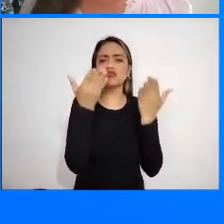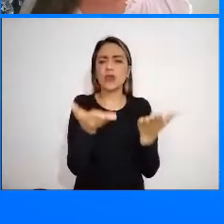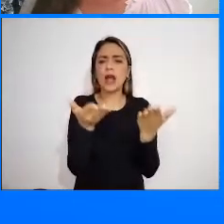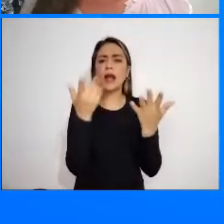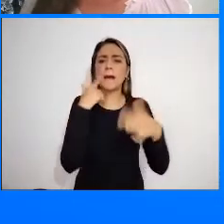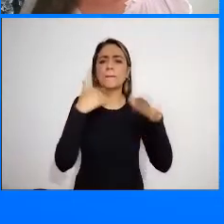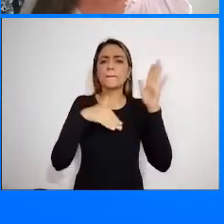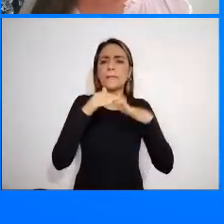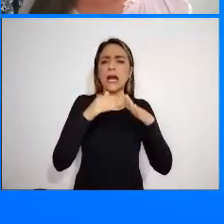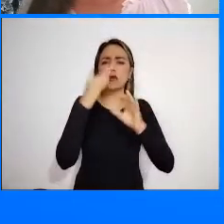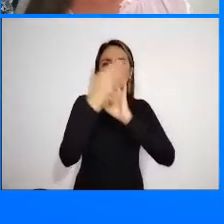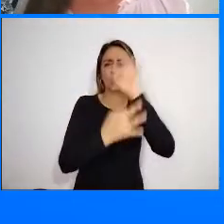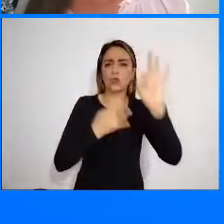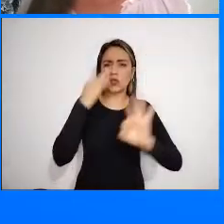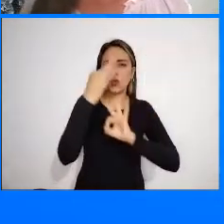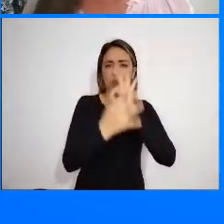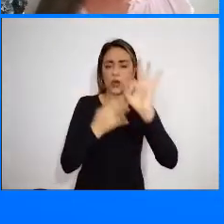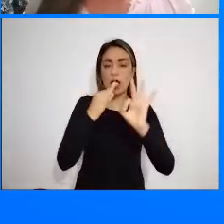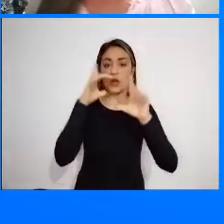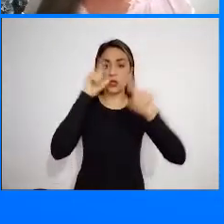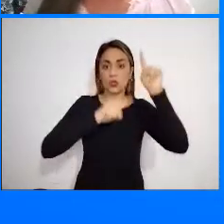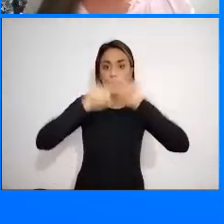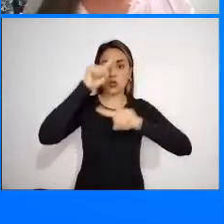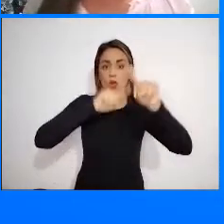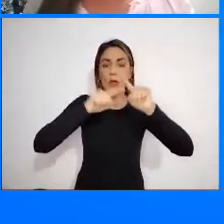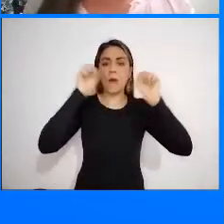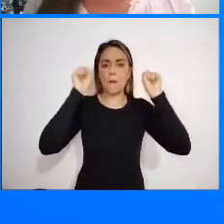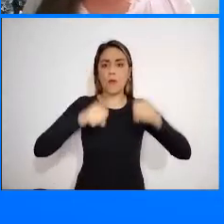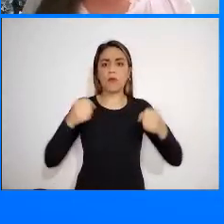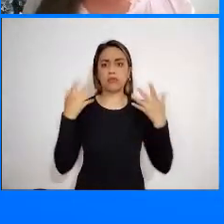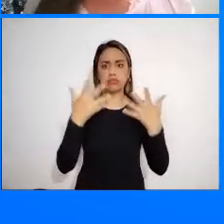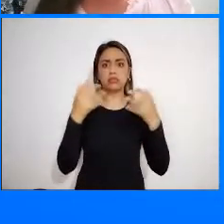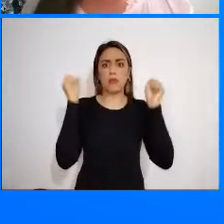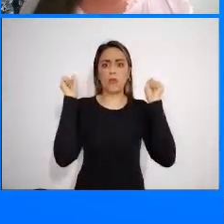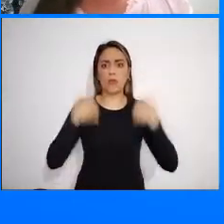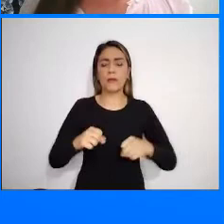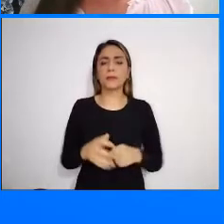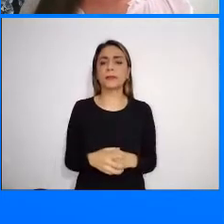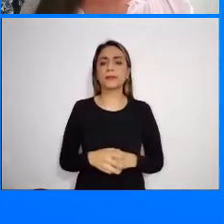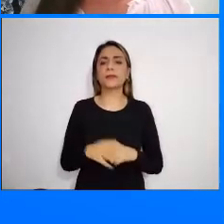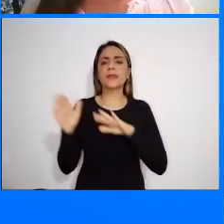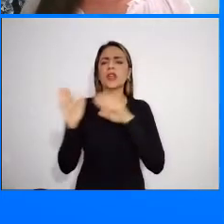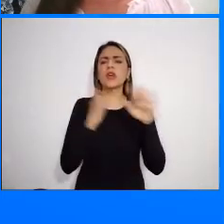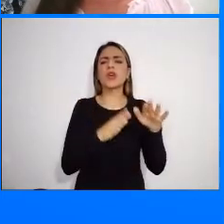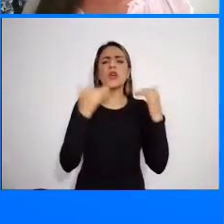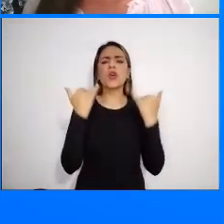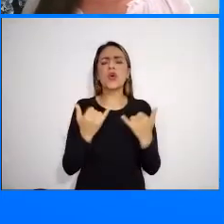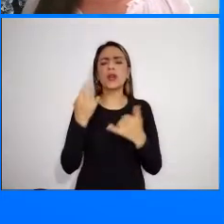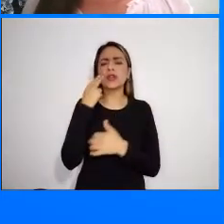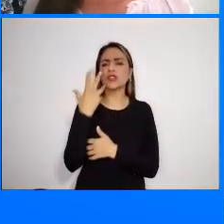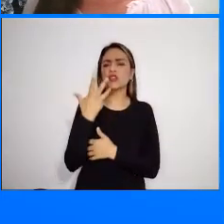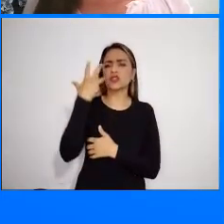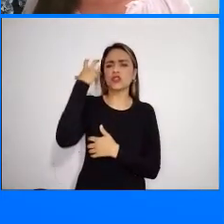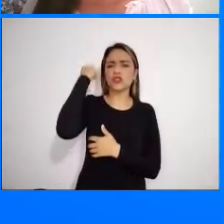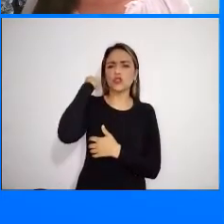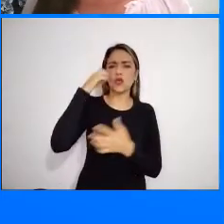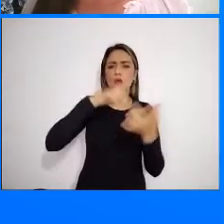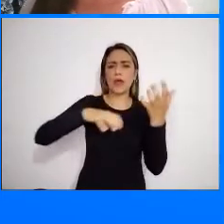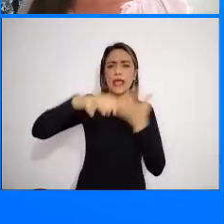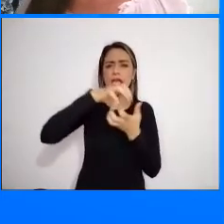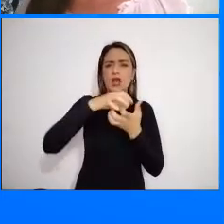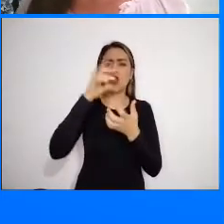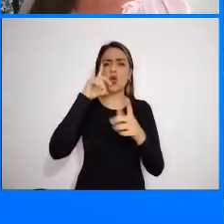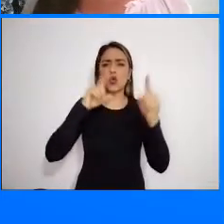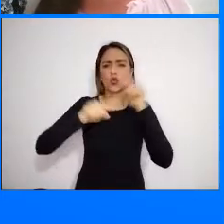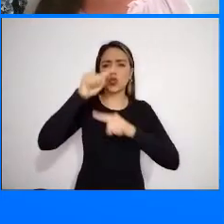a la conservación. Y desde el turismo se puede hacer bastante. Vamos a ver un poco la historia del ecoturismo,